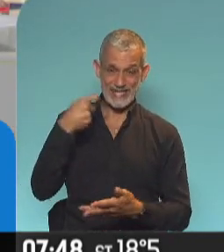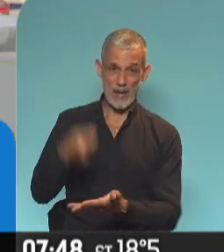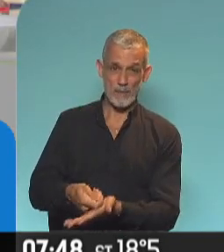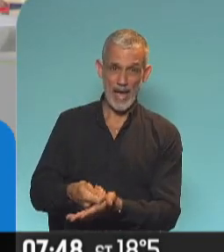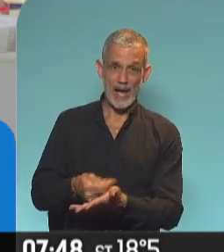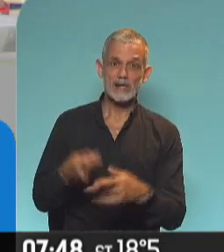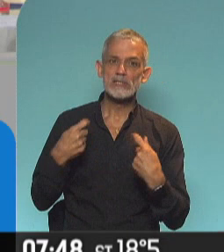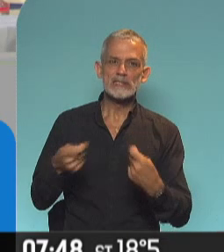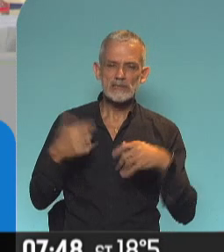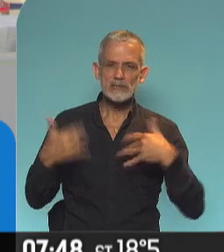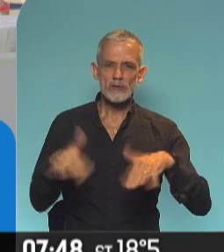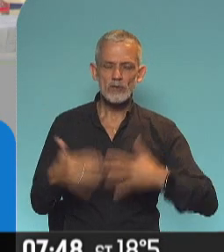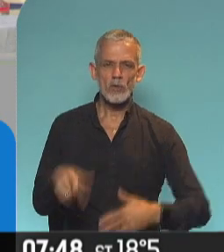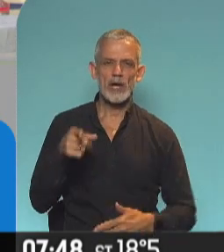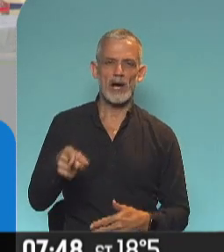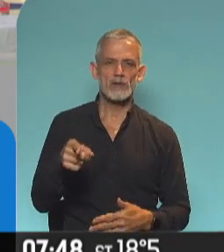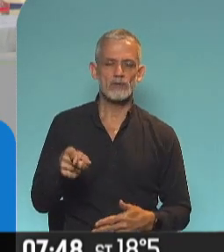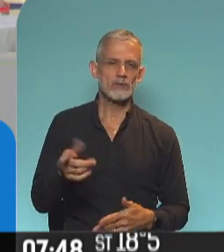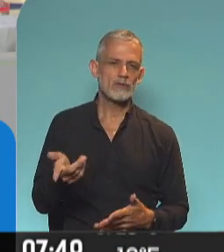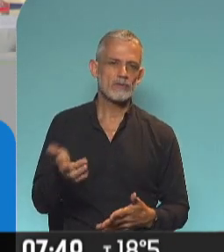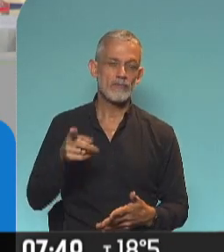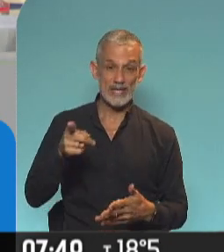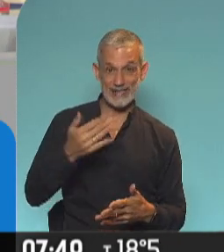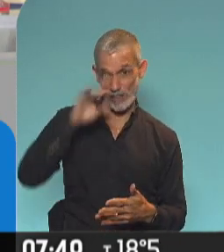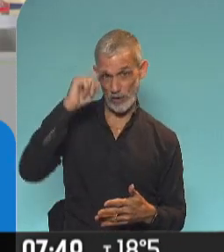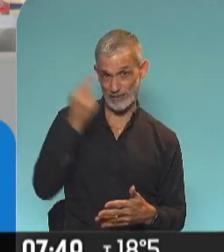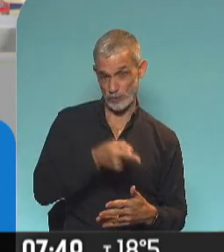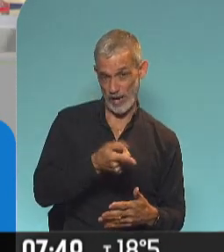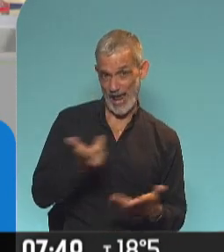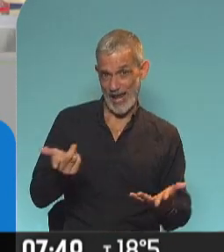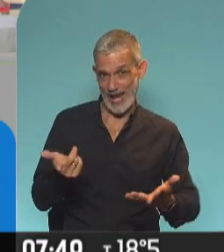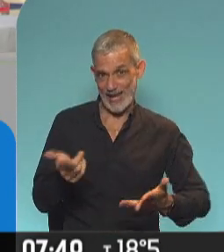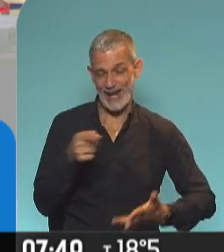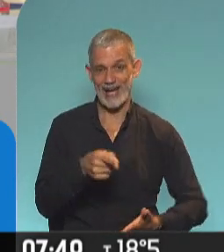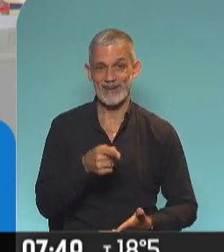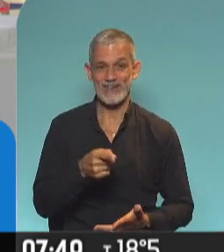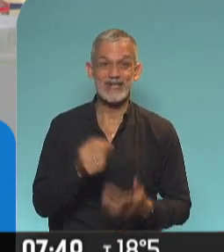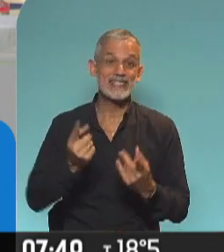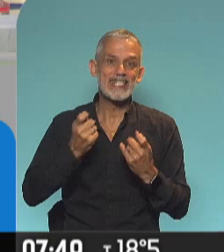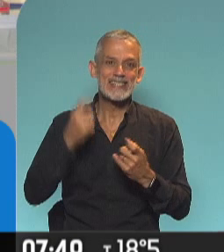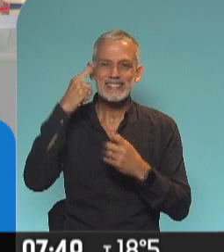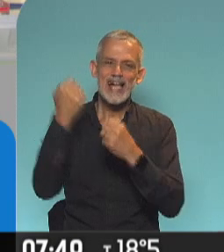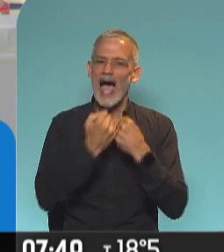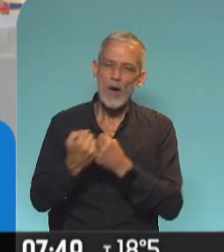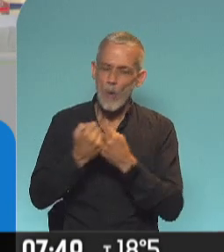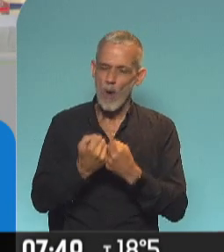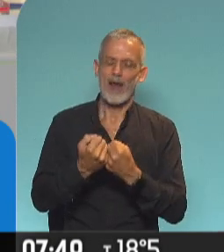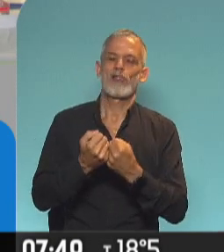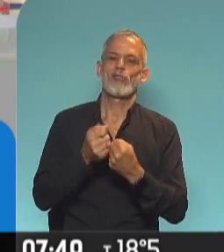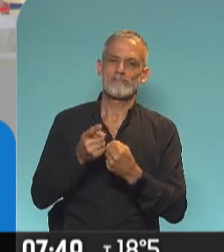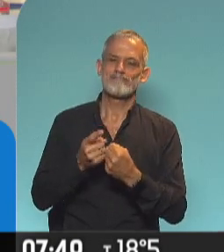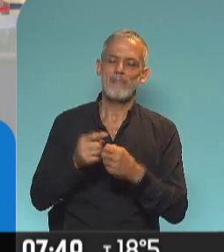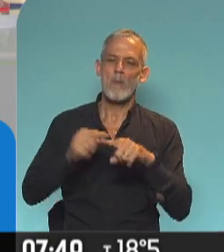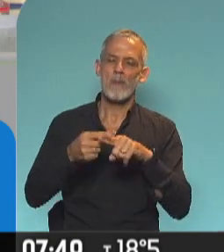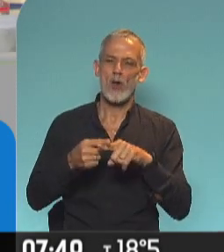uno de los gastos más importantes que tiene el Estado Nacional. Entonces, realmente se necesita un consenso político, eso es lo